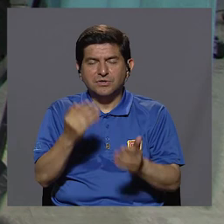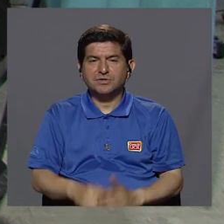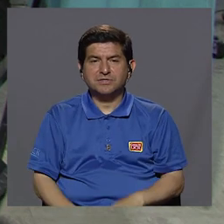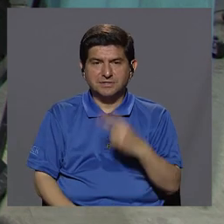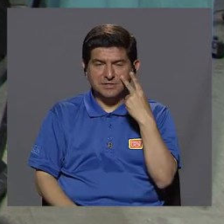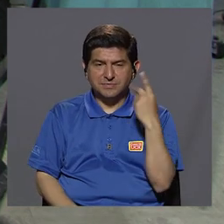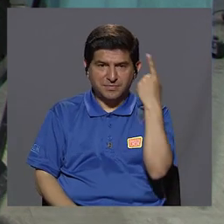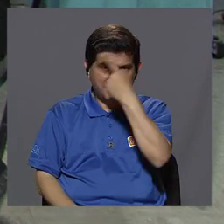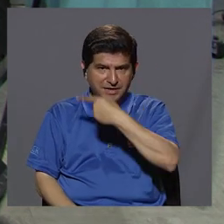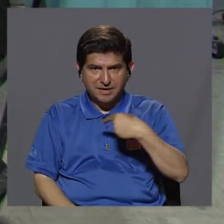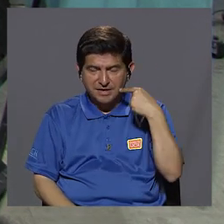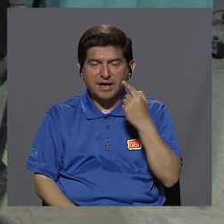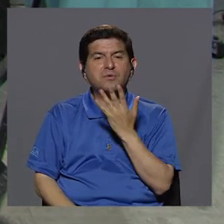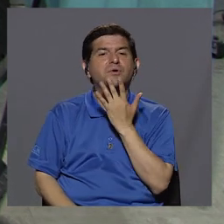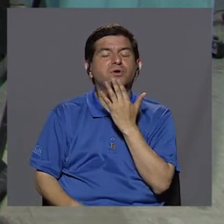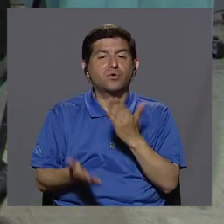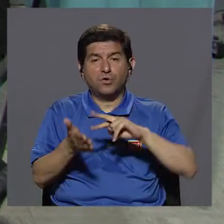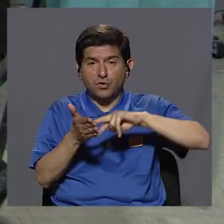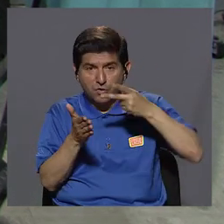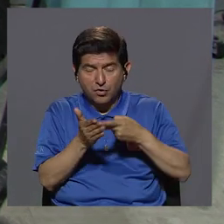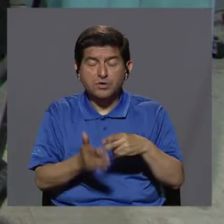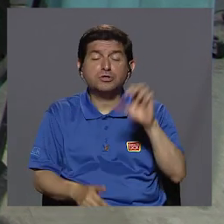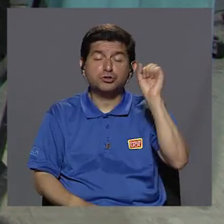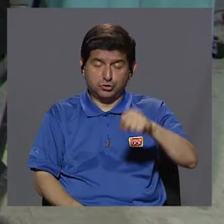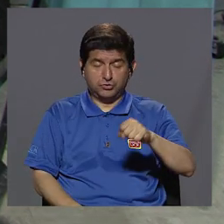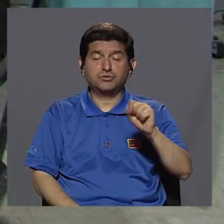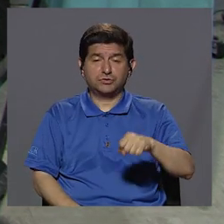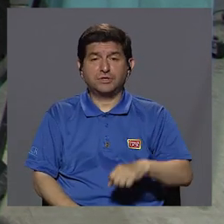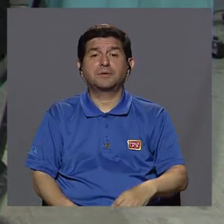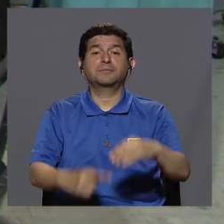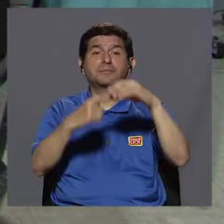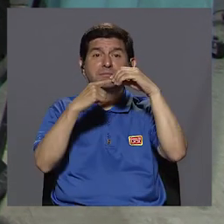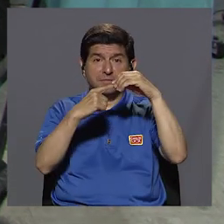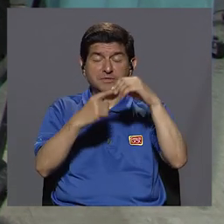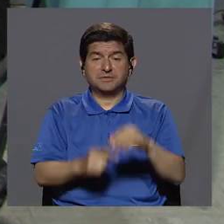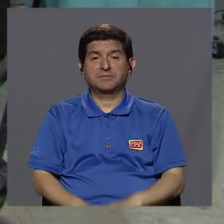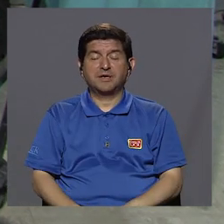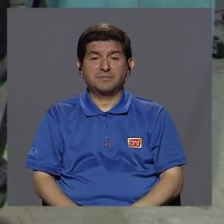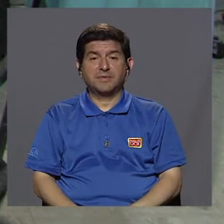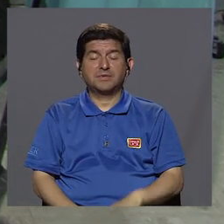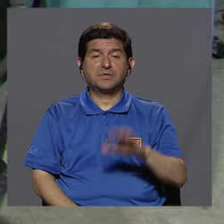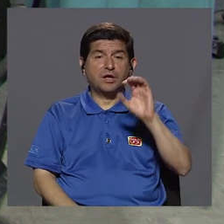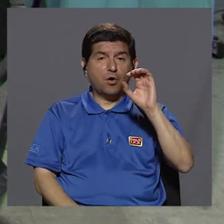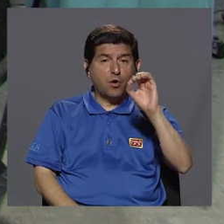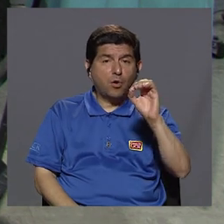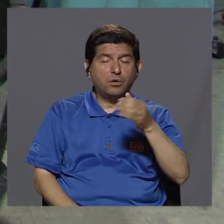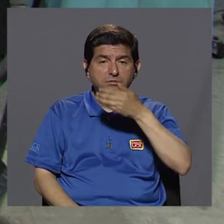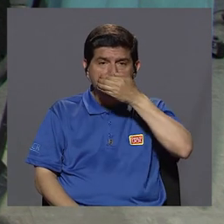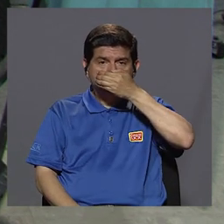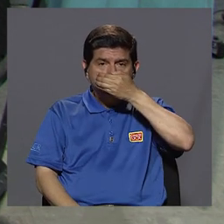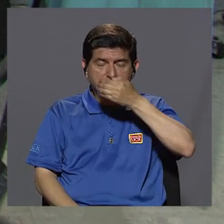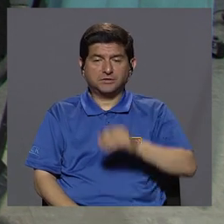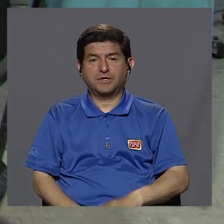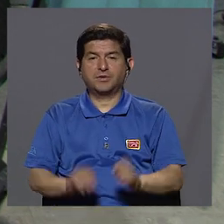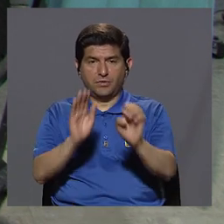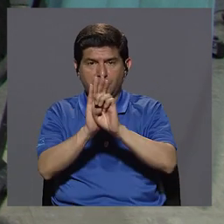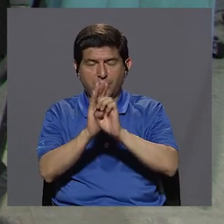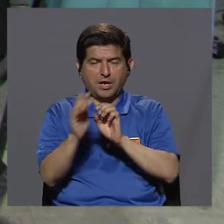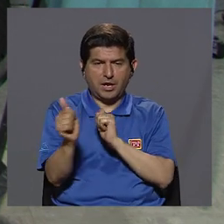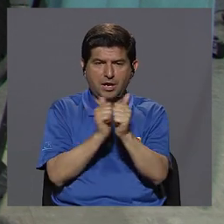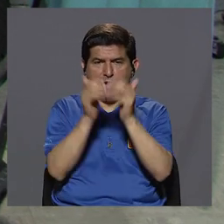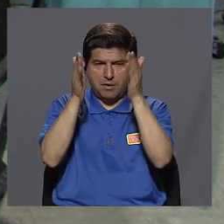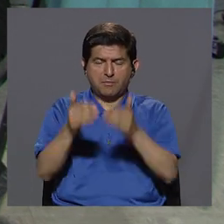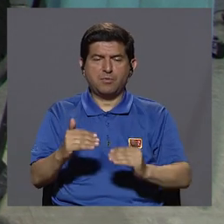en la piel que está significando técnicamente principalmente cuando se hace consumo de oxígeno por ejemplo el